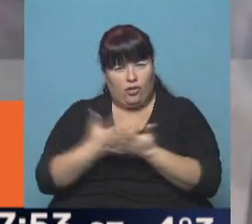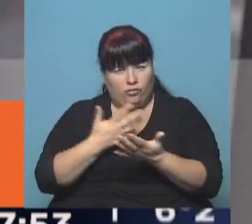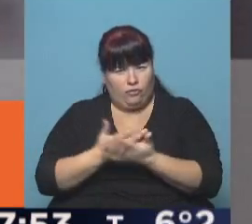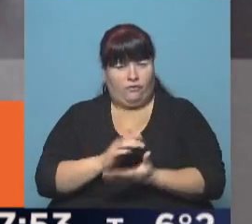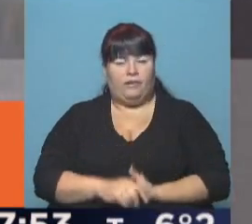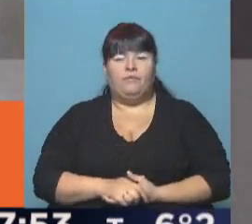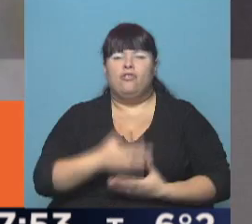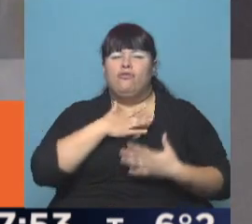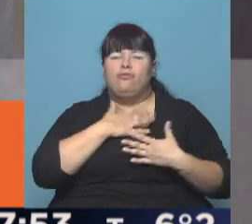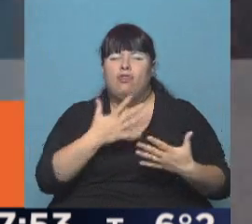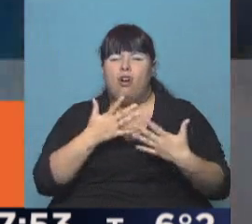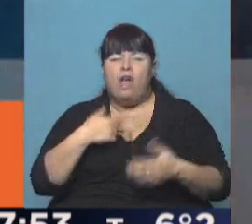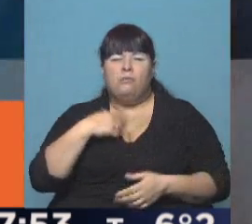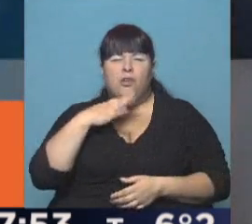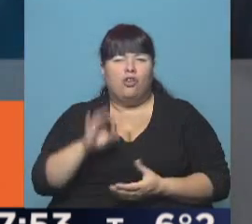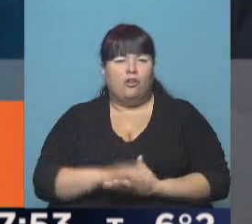Un corazón de oro, mijo.